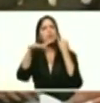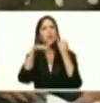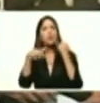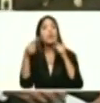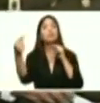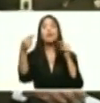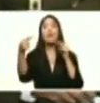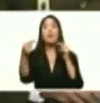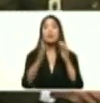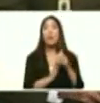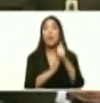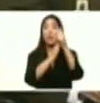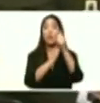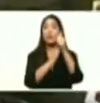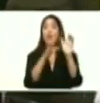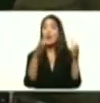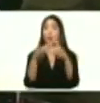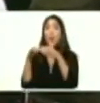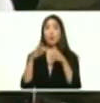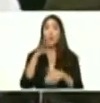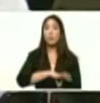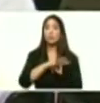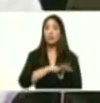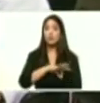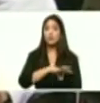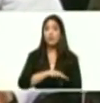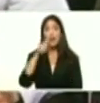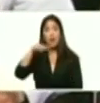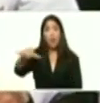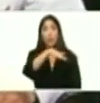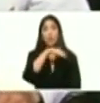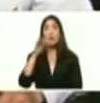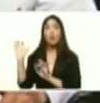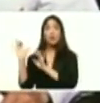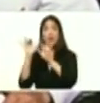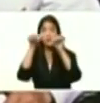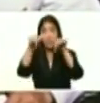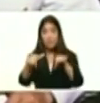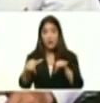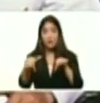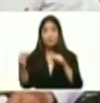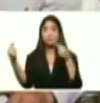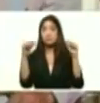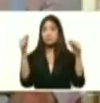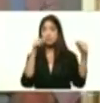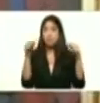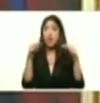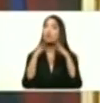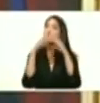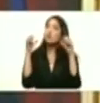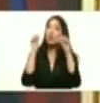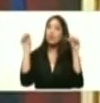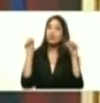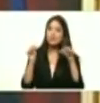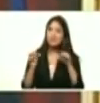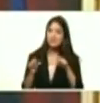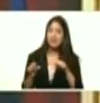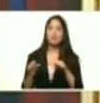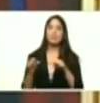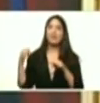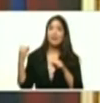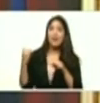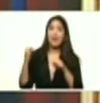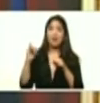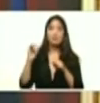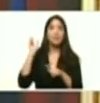líderes de las fuerzas sociales y del movimiento popular que estuvieron aquí. Desmontar todos los sistemas y subsistemas que existen.